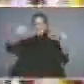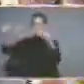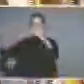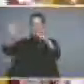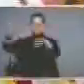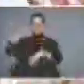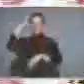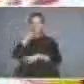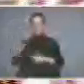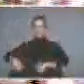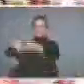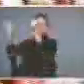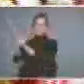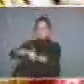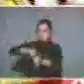lían a piña y a